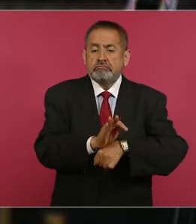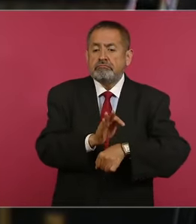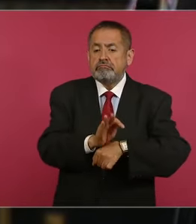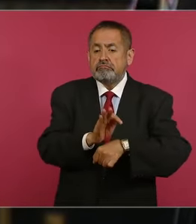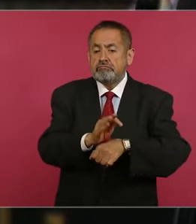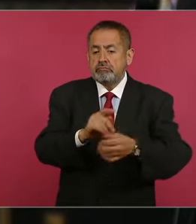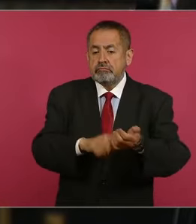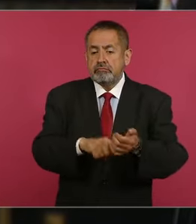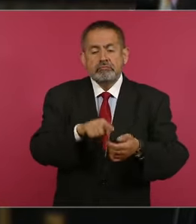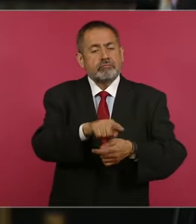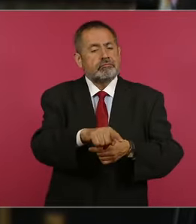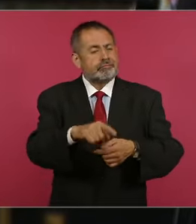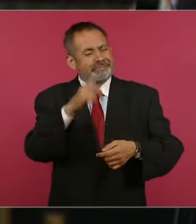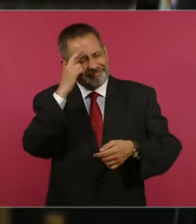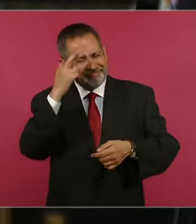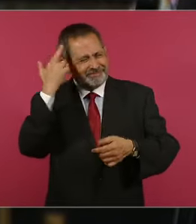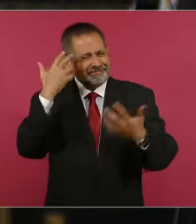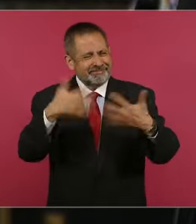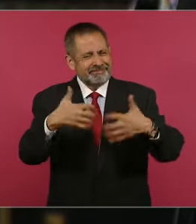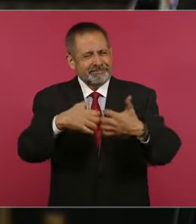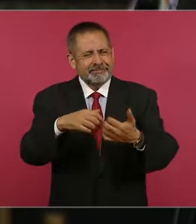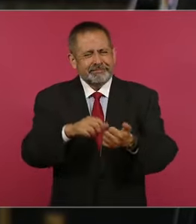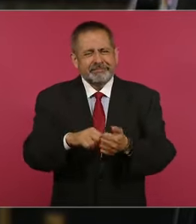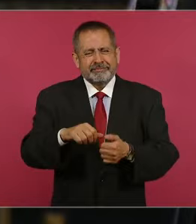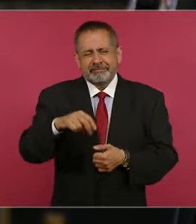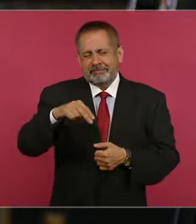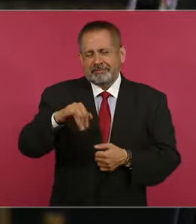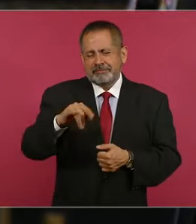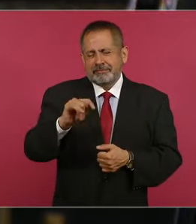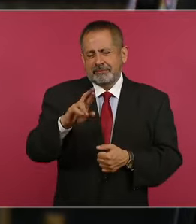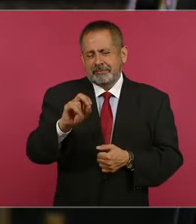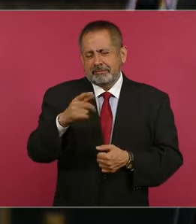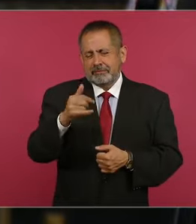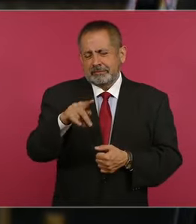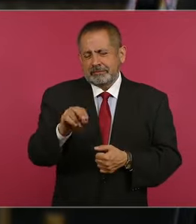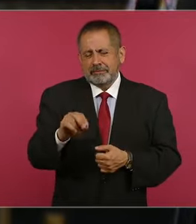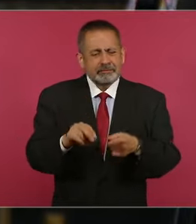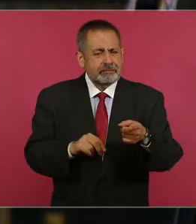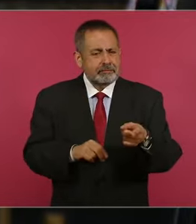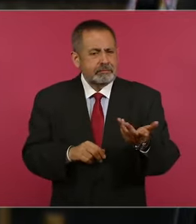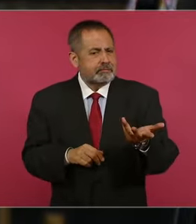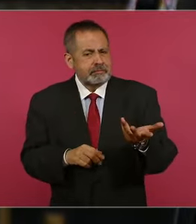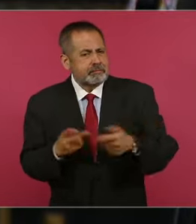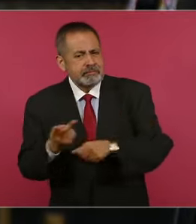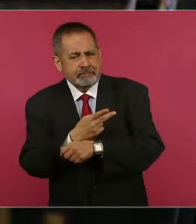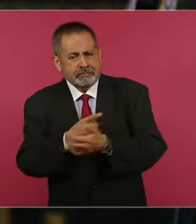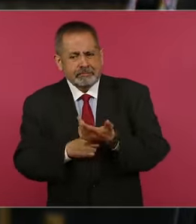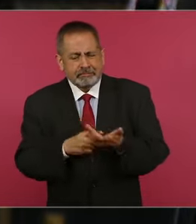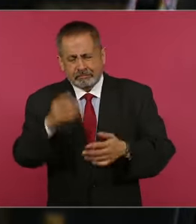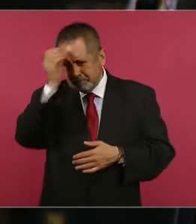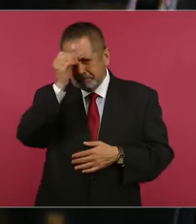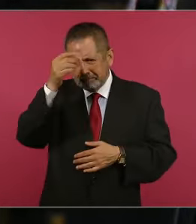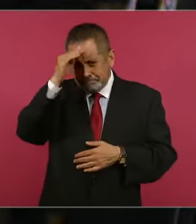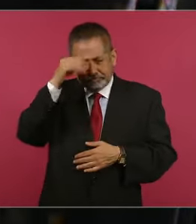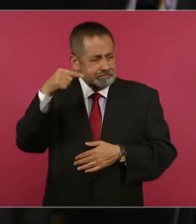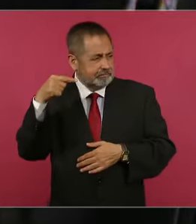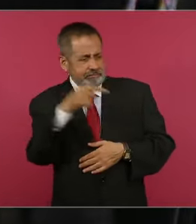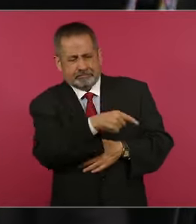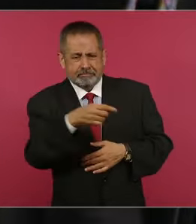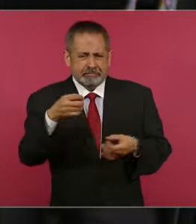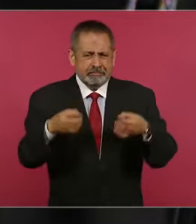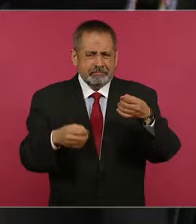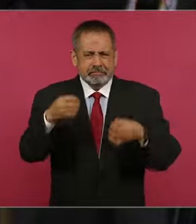caso de la planta de agronitrogenados. ¿Qué opinión le merece al respecto esta actuación de este